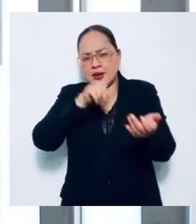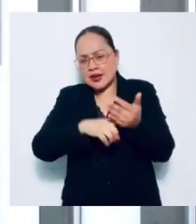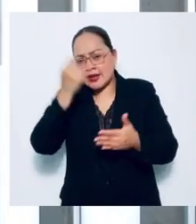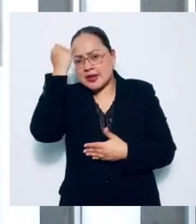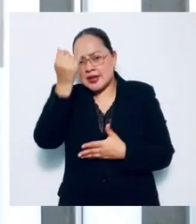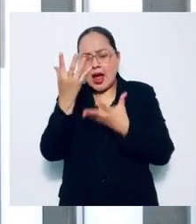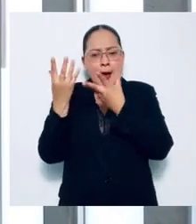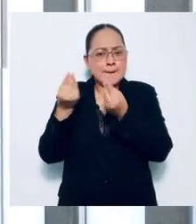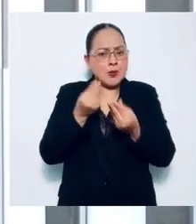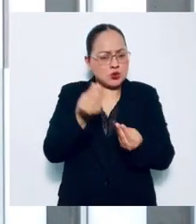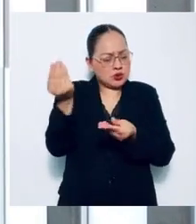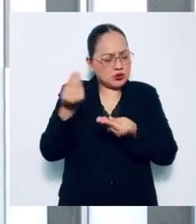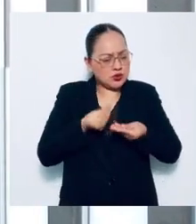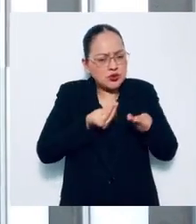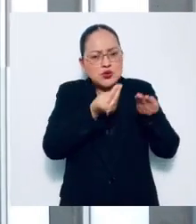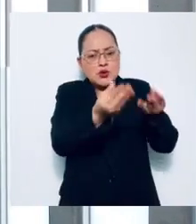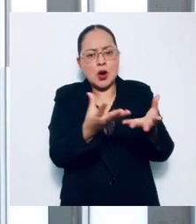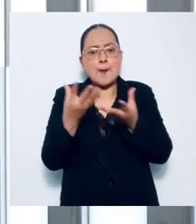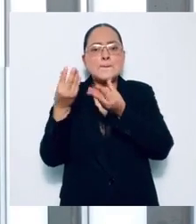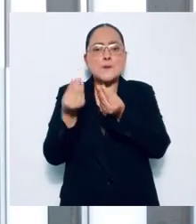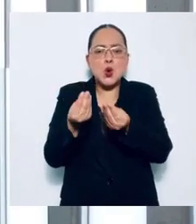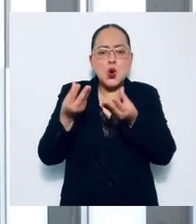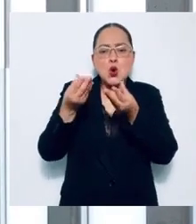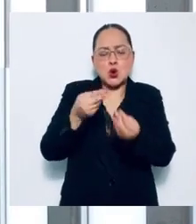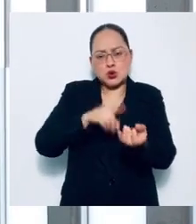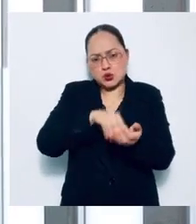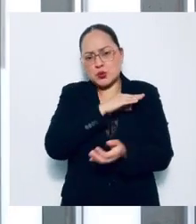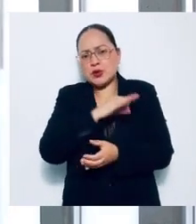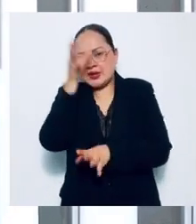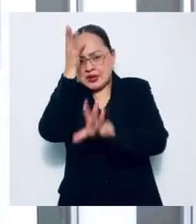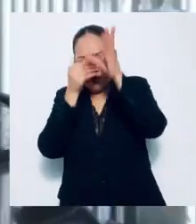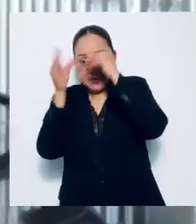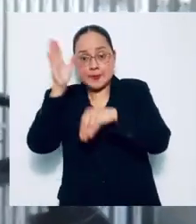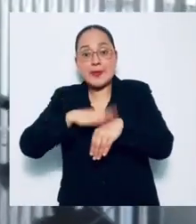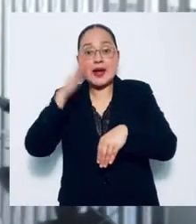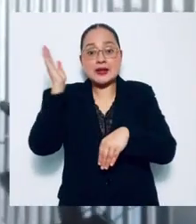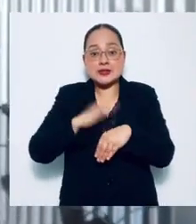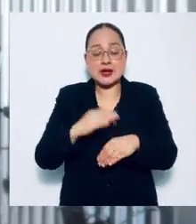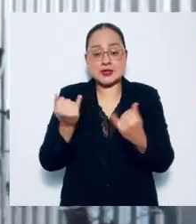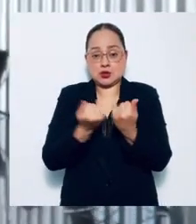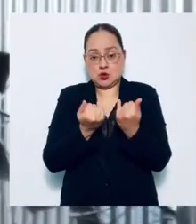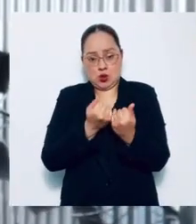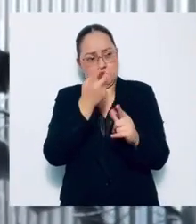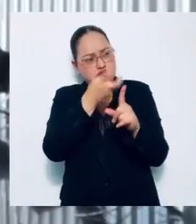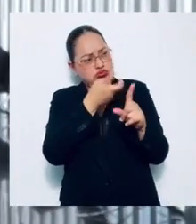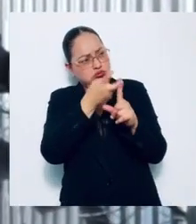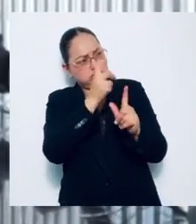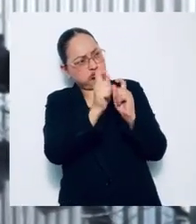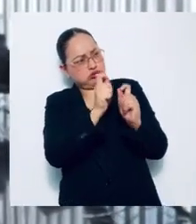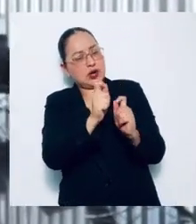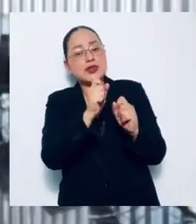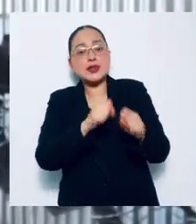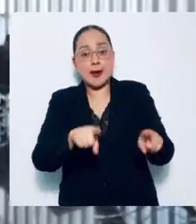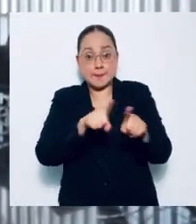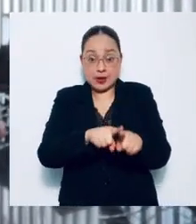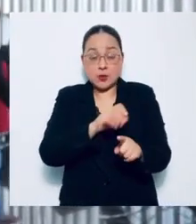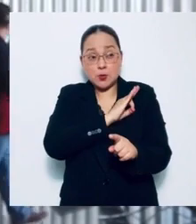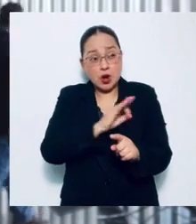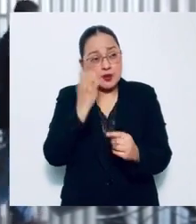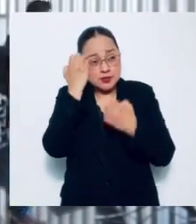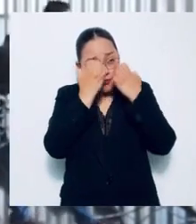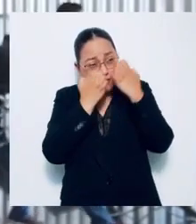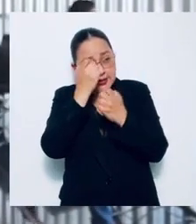muchas ideas que transmitir, mucho que aprender, mucho que criticar, mucho que